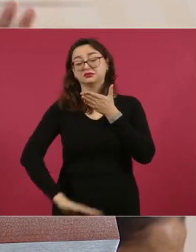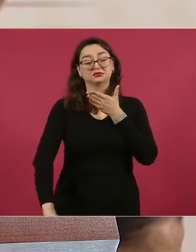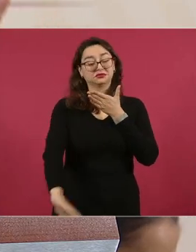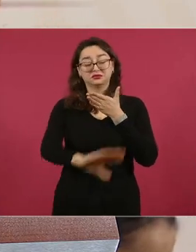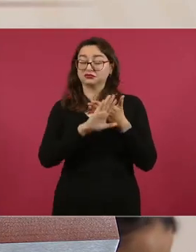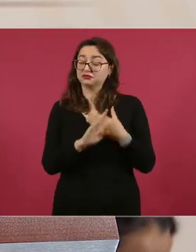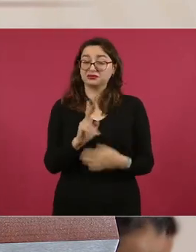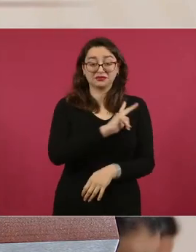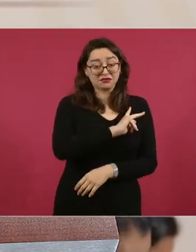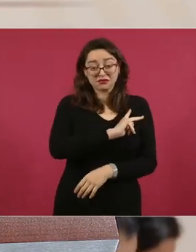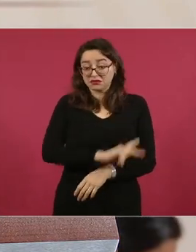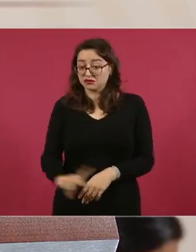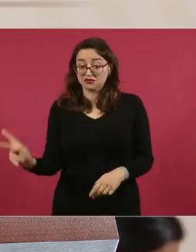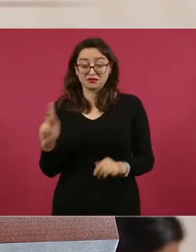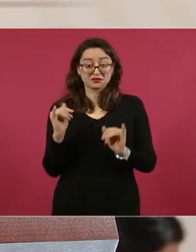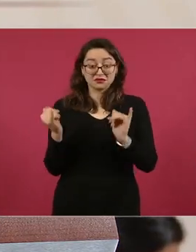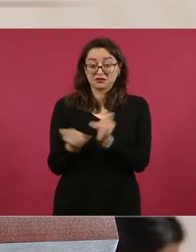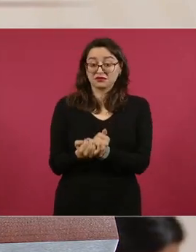Son